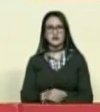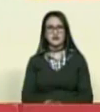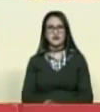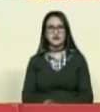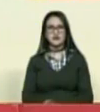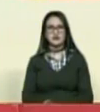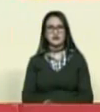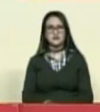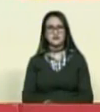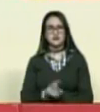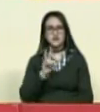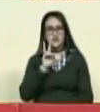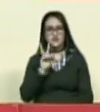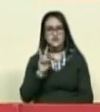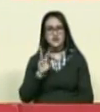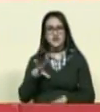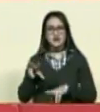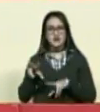vi la inscripción